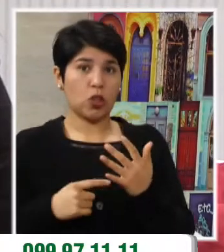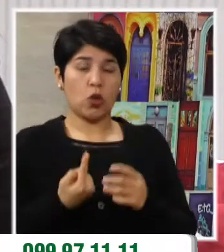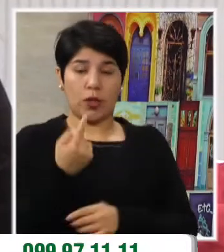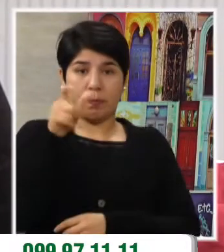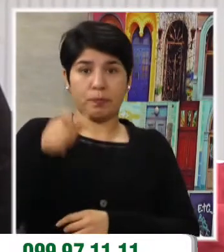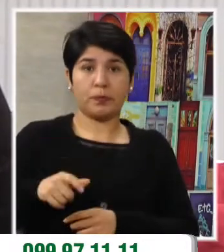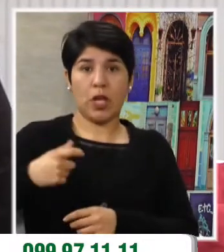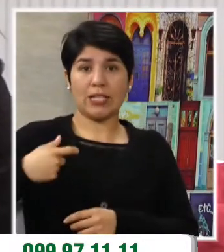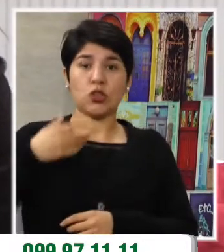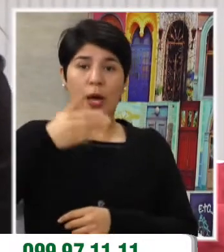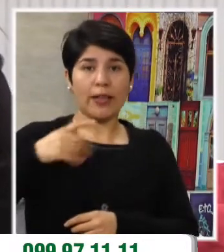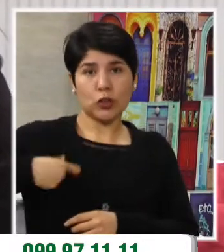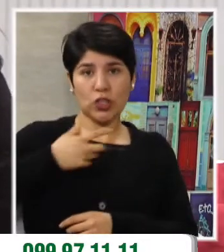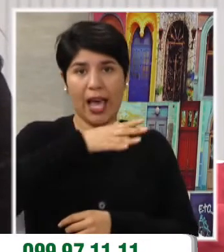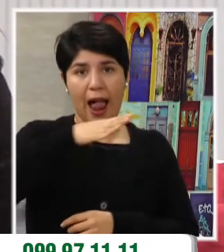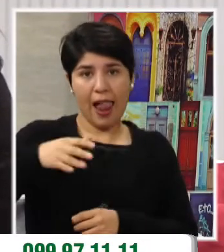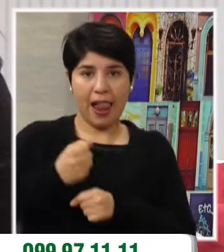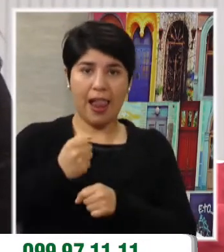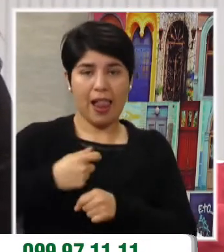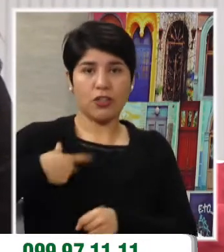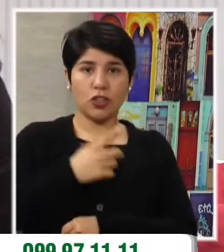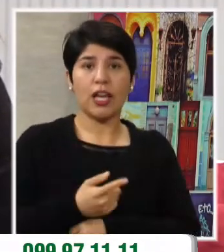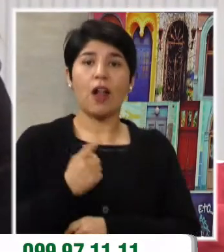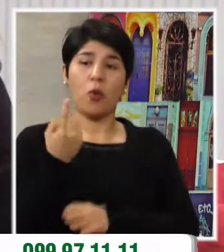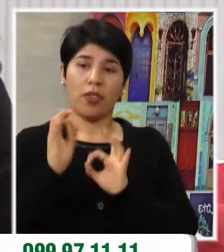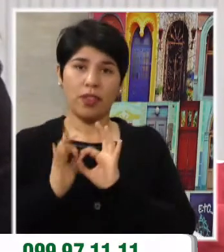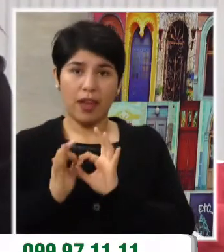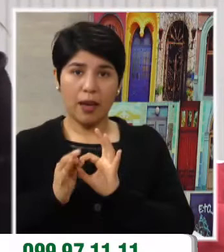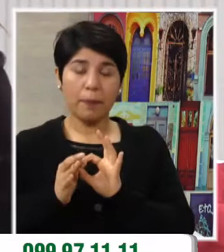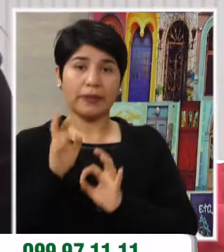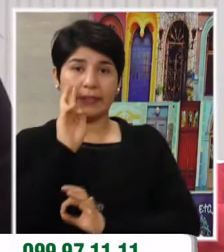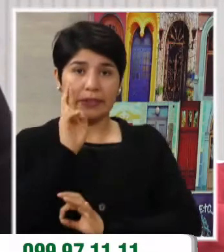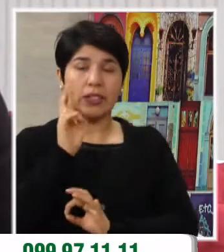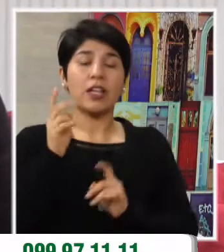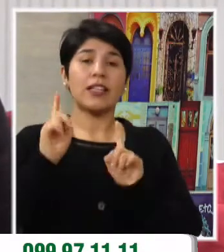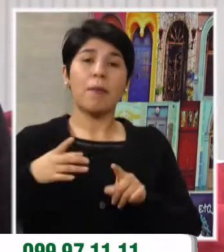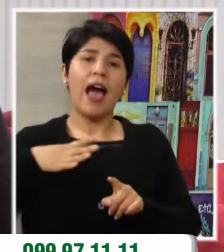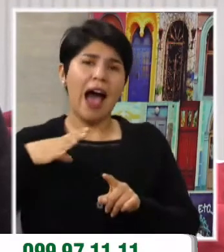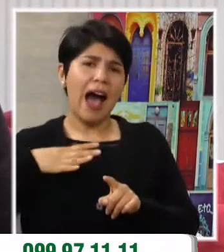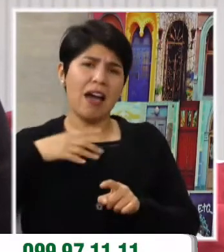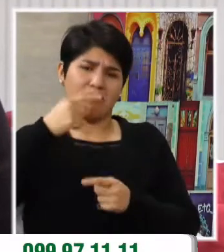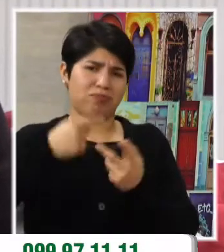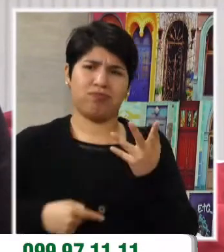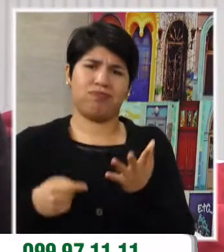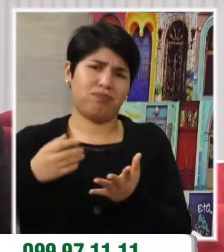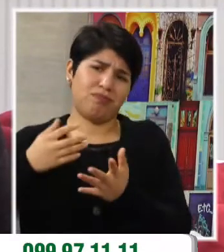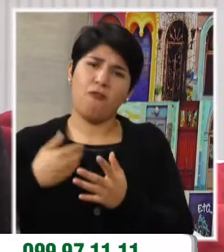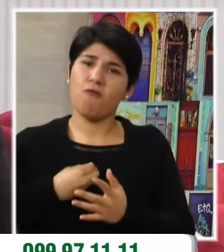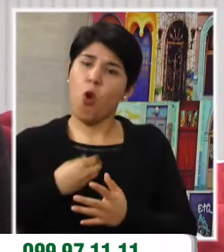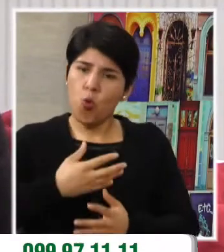trabajadora social y una intérprete en lengua de señas que romina también tenemos muchos colaboradores y